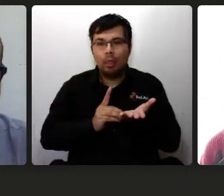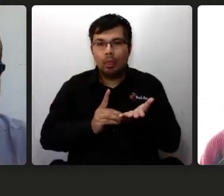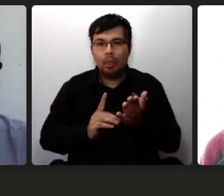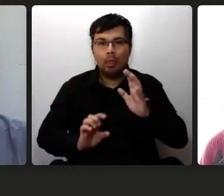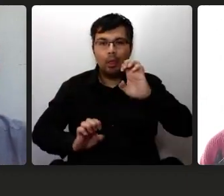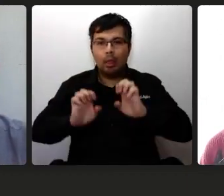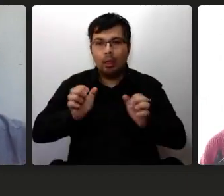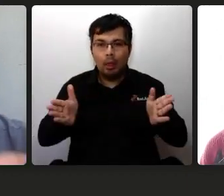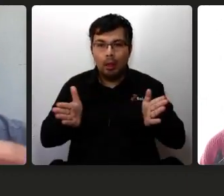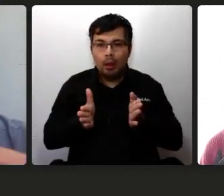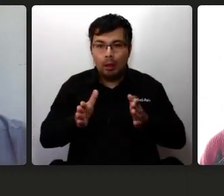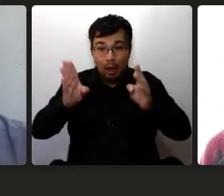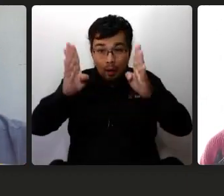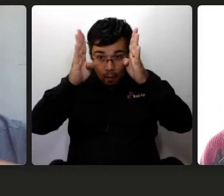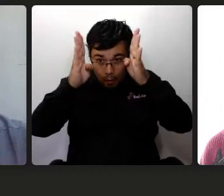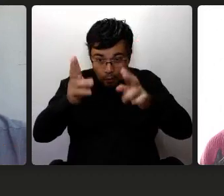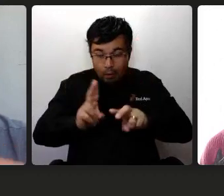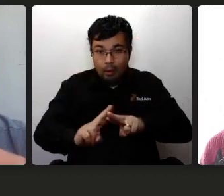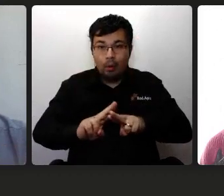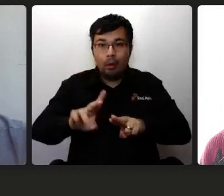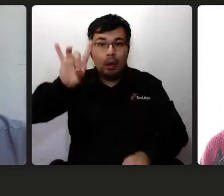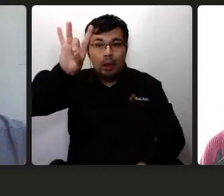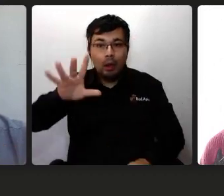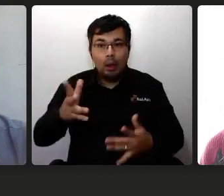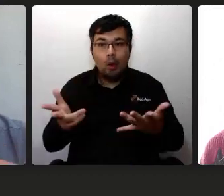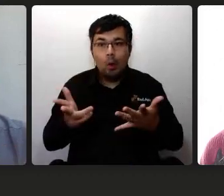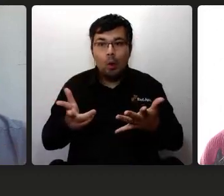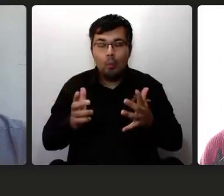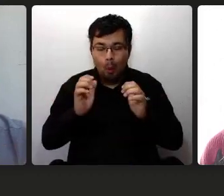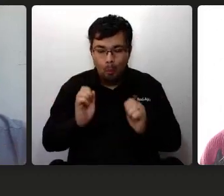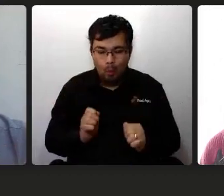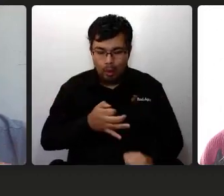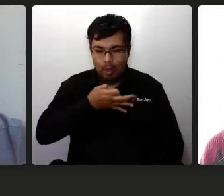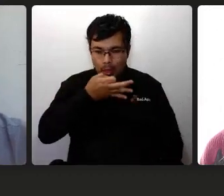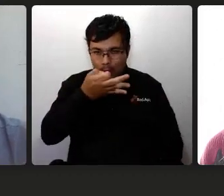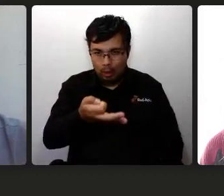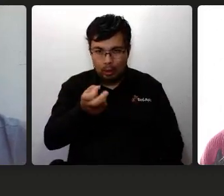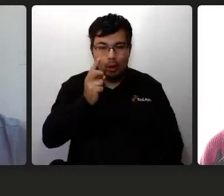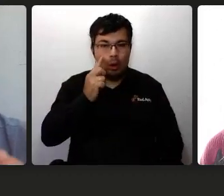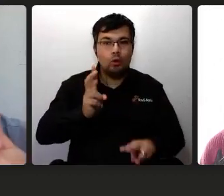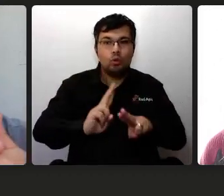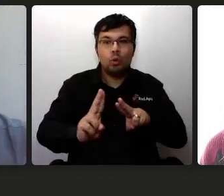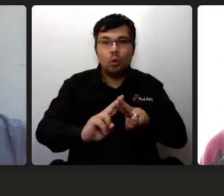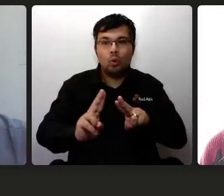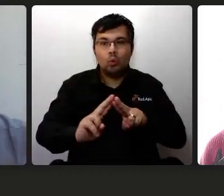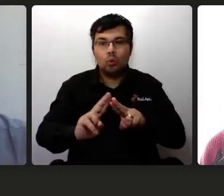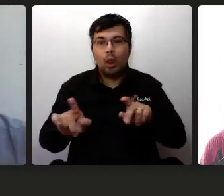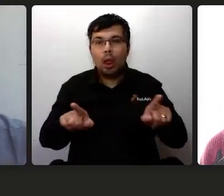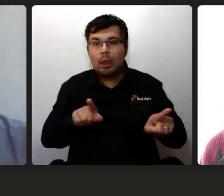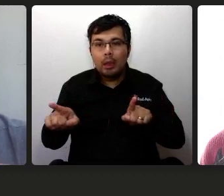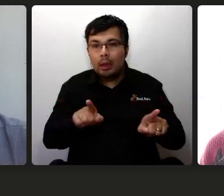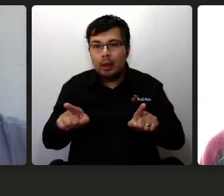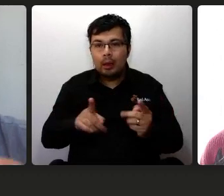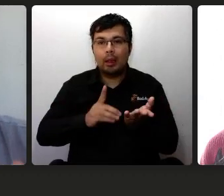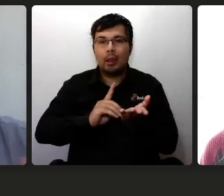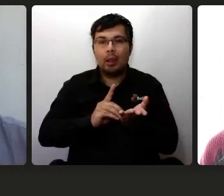que saben hacer, ¿cómo podrías plantear soluciones que le permitan a la pyme involucrarse y gestionar su proceso de